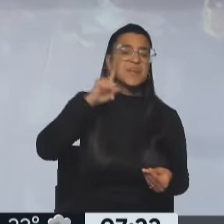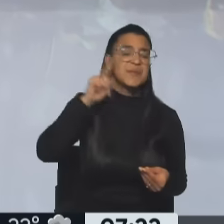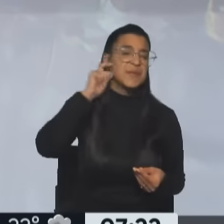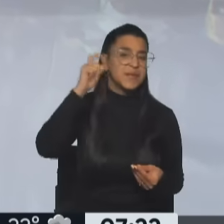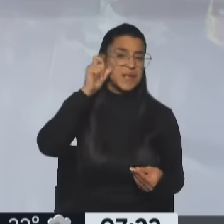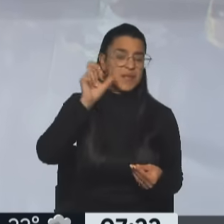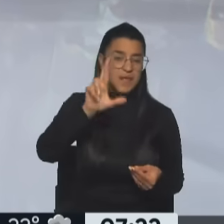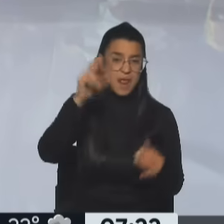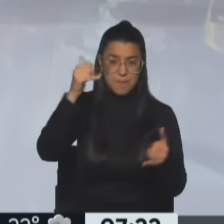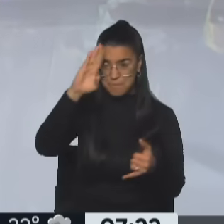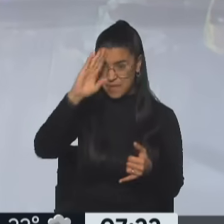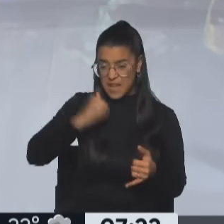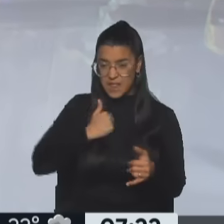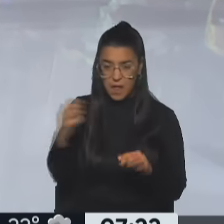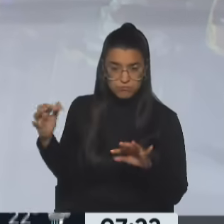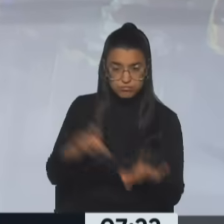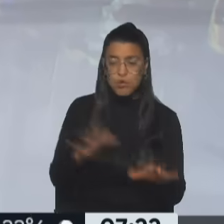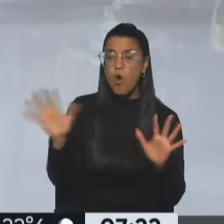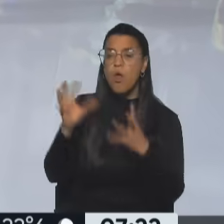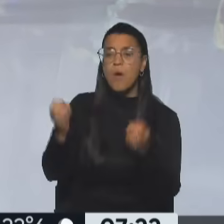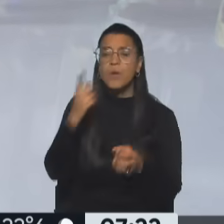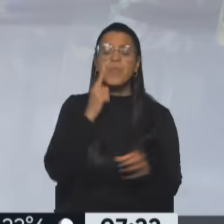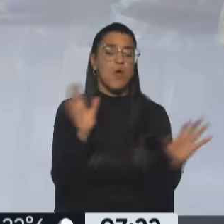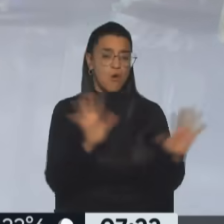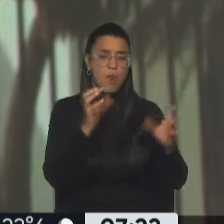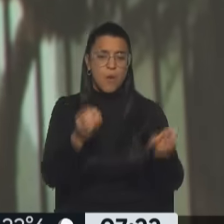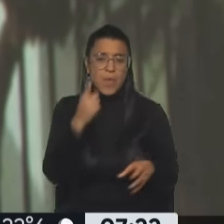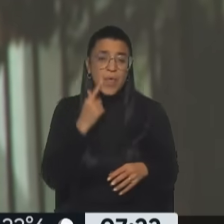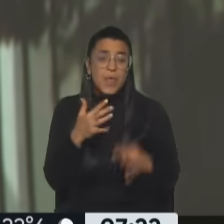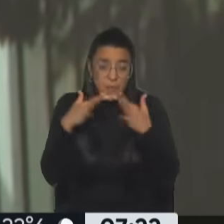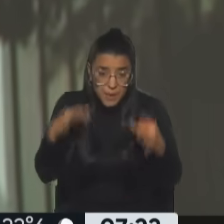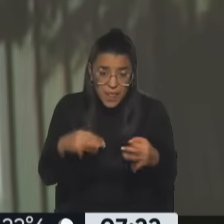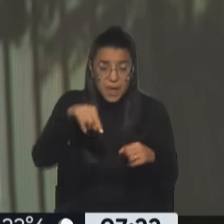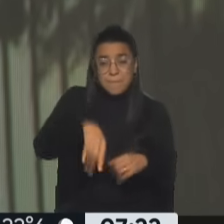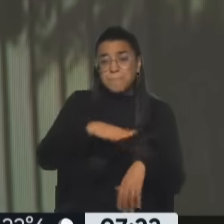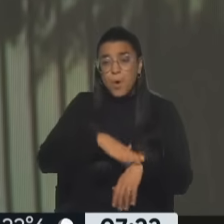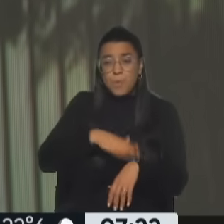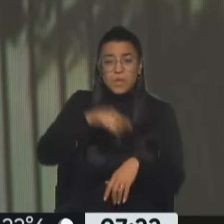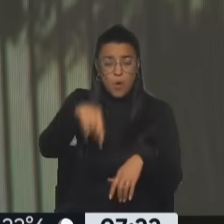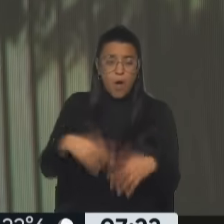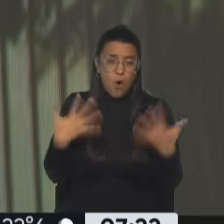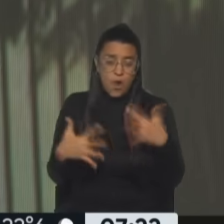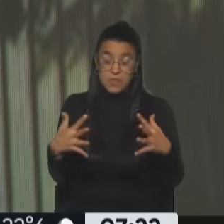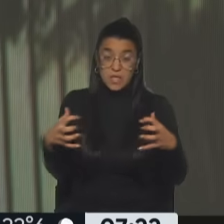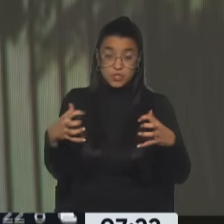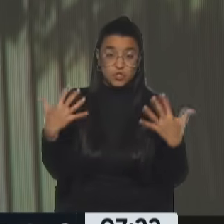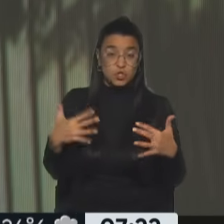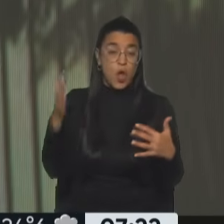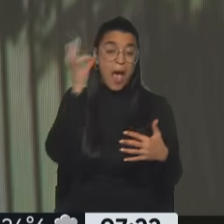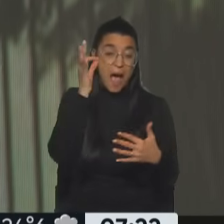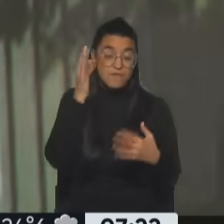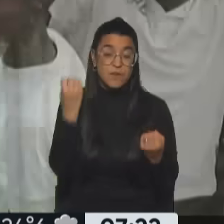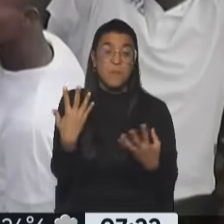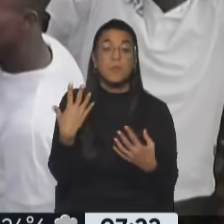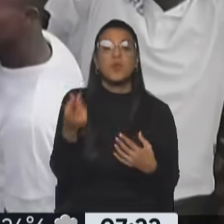es, ¿intervención militar? ¿Qué tal, Ale? Bueno, buen día. ¿Qué tal? Buenos días. Sí, la verdad es que en estos momentos se vive una gran tensión en África